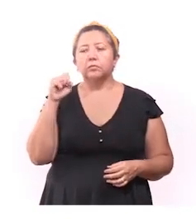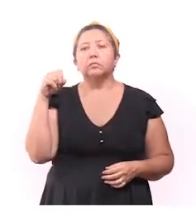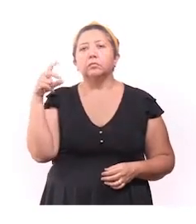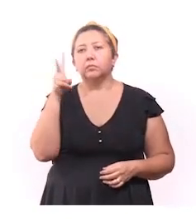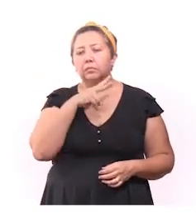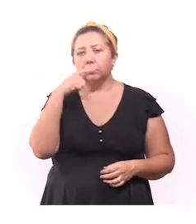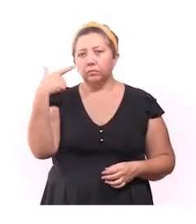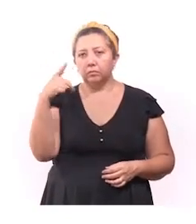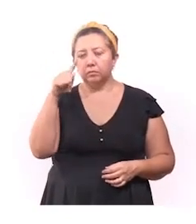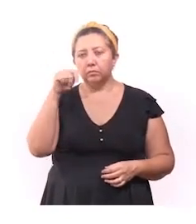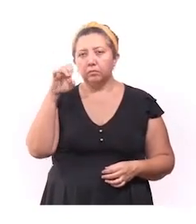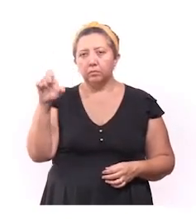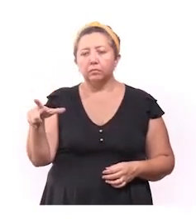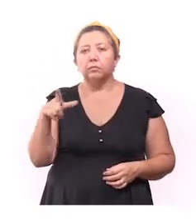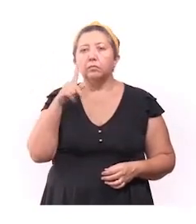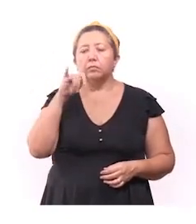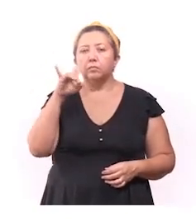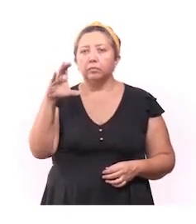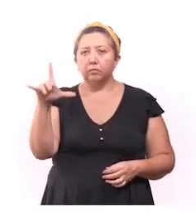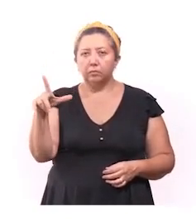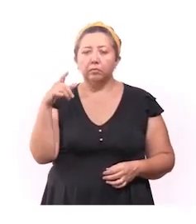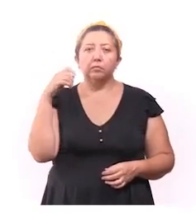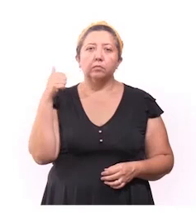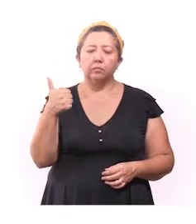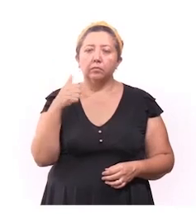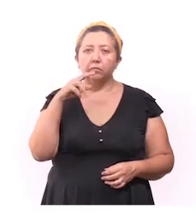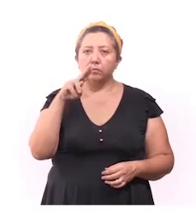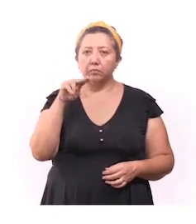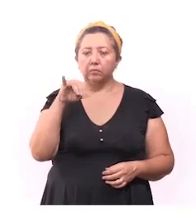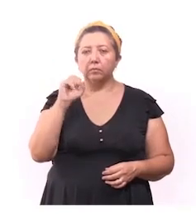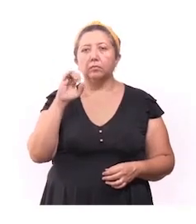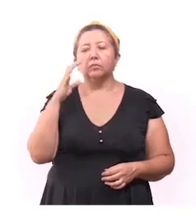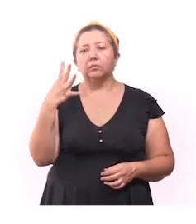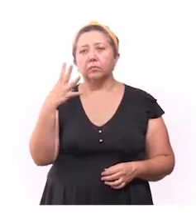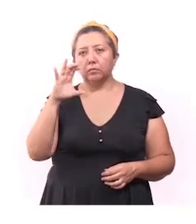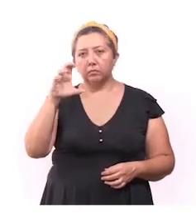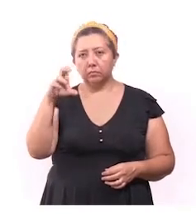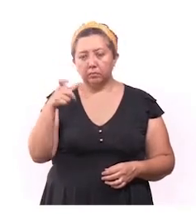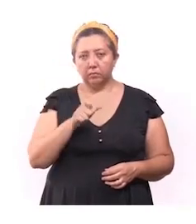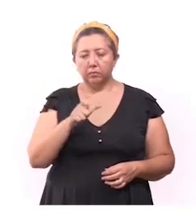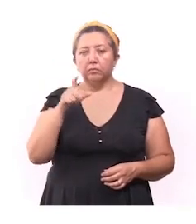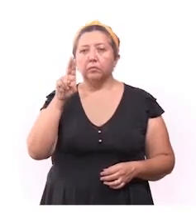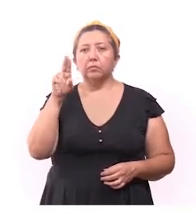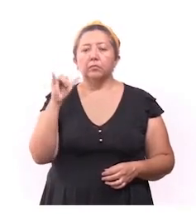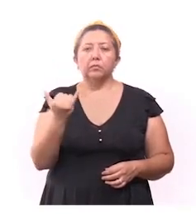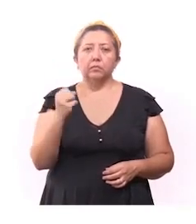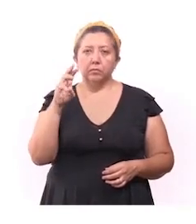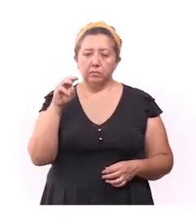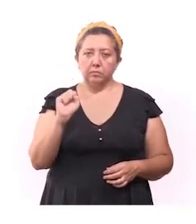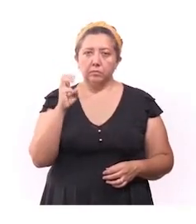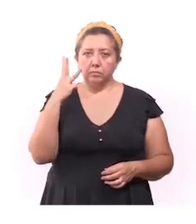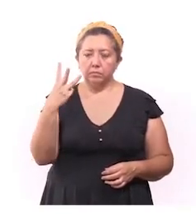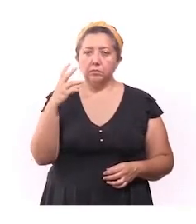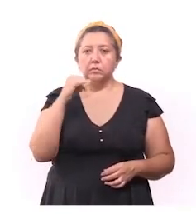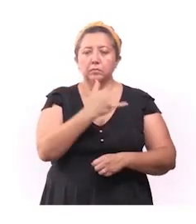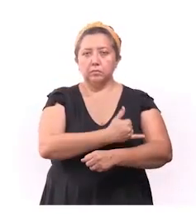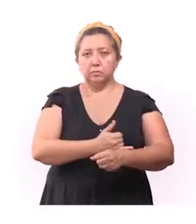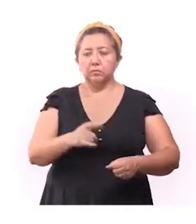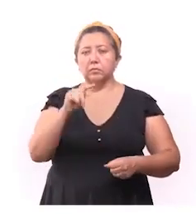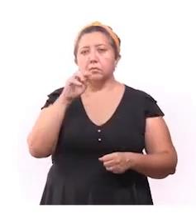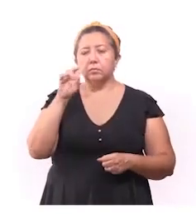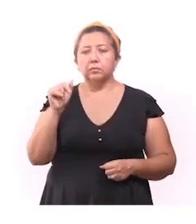Valladolid, 7 en Motul y Ticul, 6 en Junucmá, 4 en Chemash y Guayma, 3 en Izamal, Temozón y